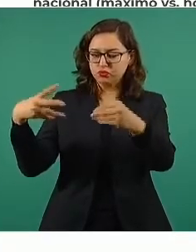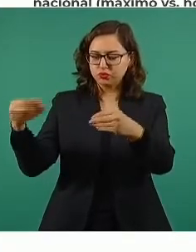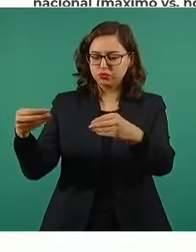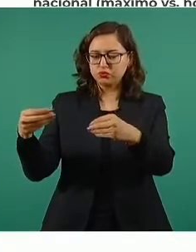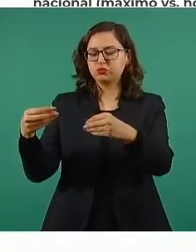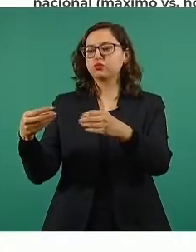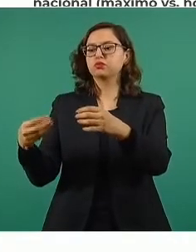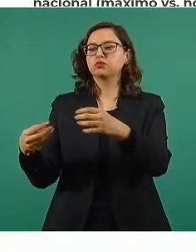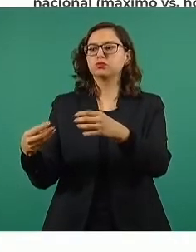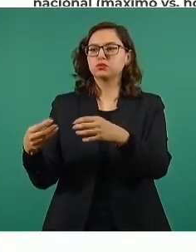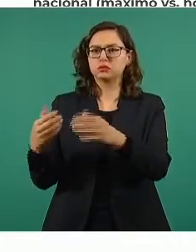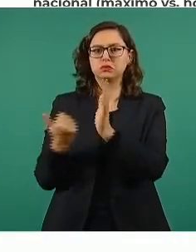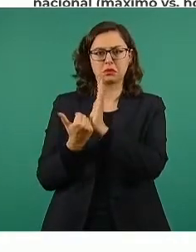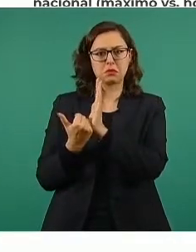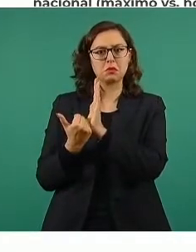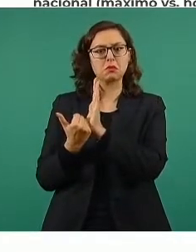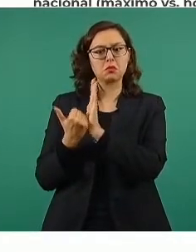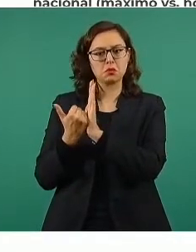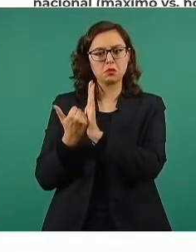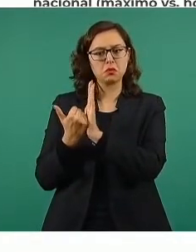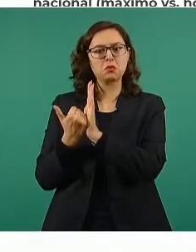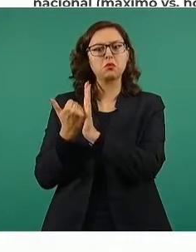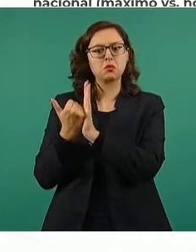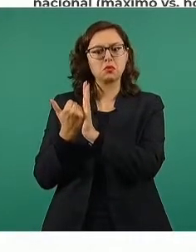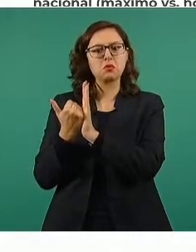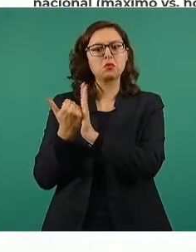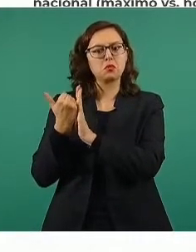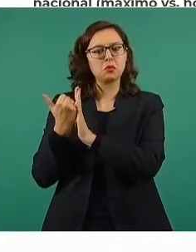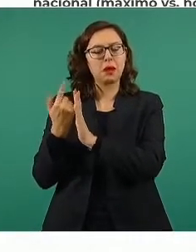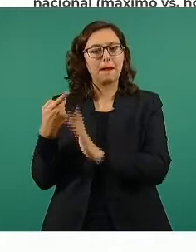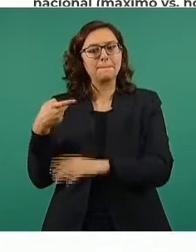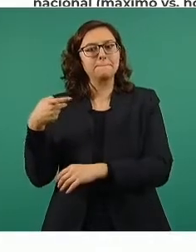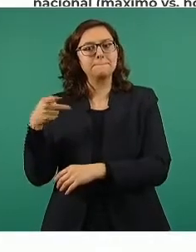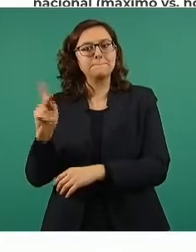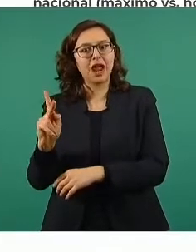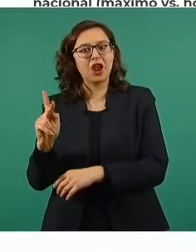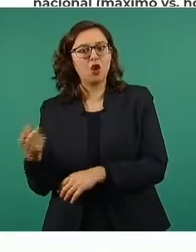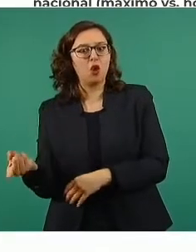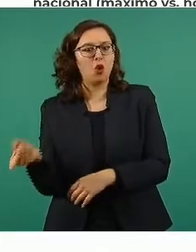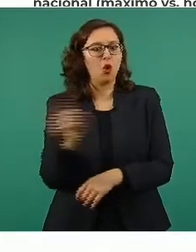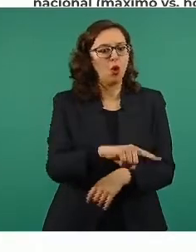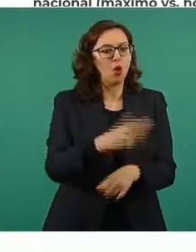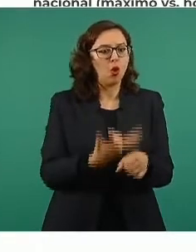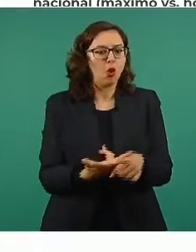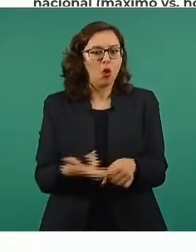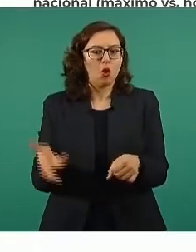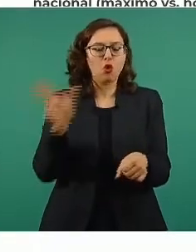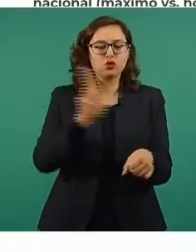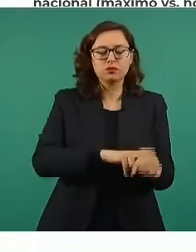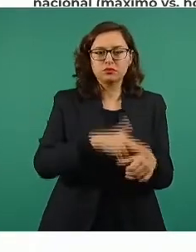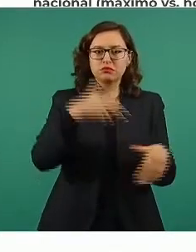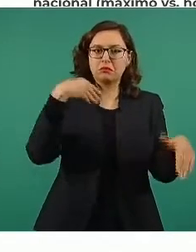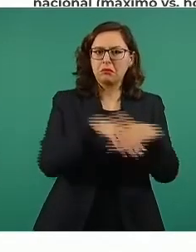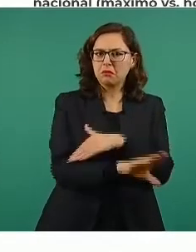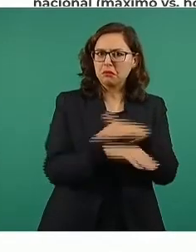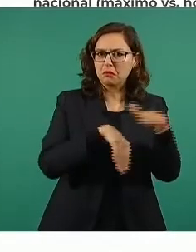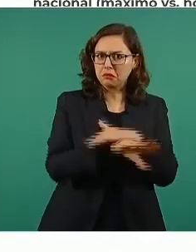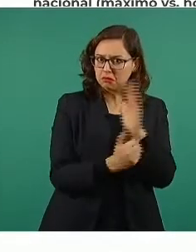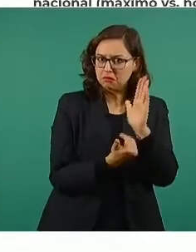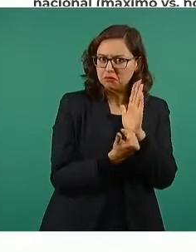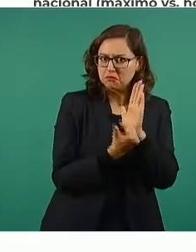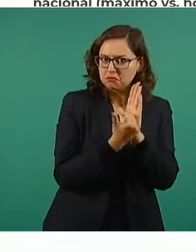de casos nuevos, ahora discrepa importantemente respecto a su representación en casos graves y